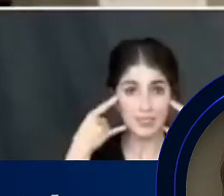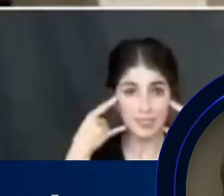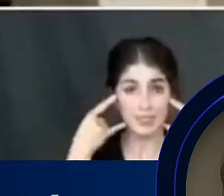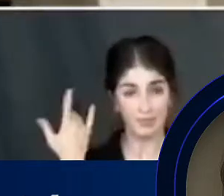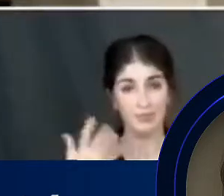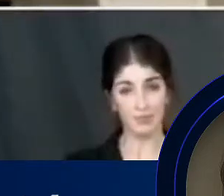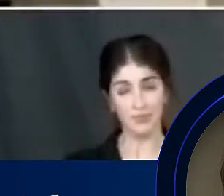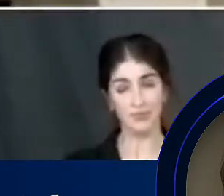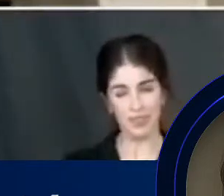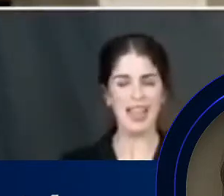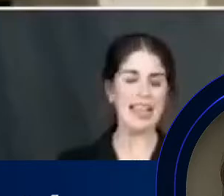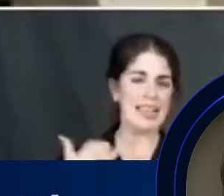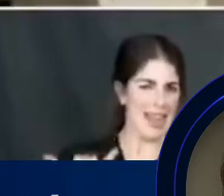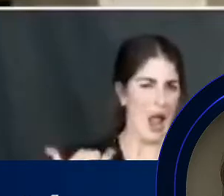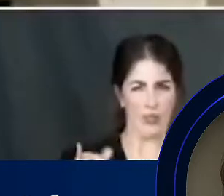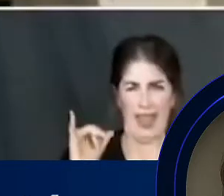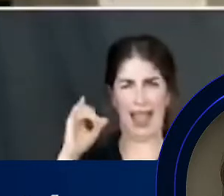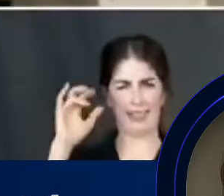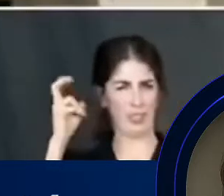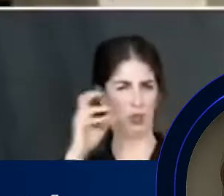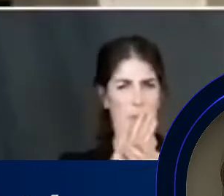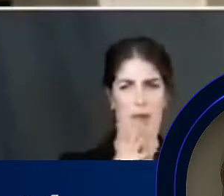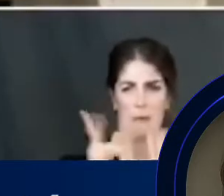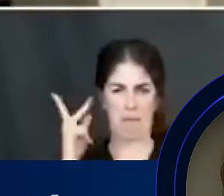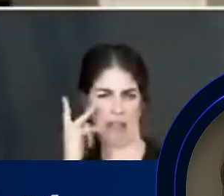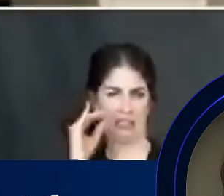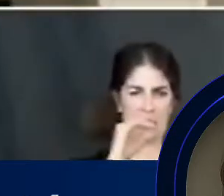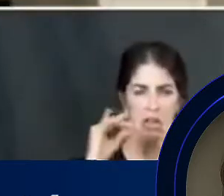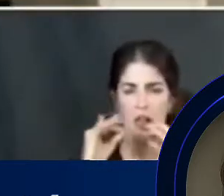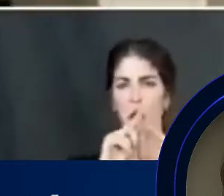negó. Acuérdate del libro y